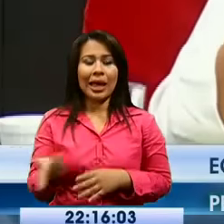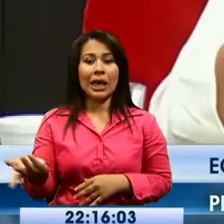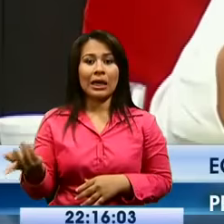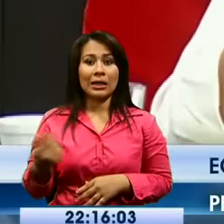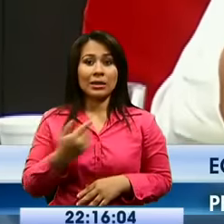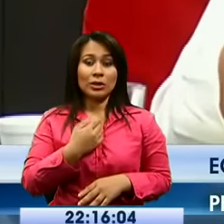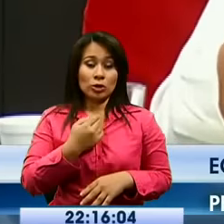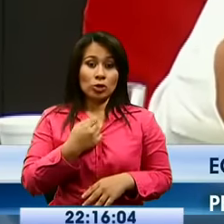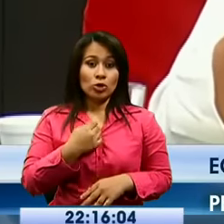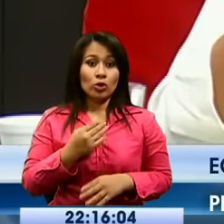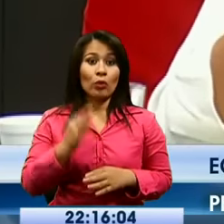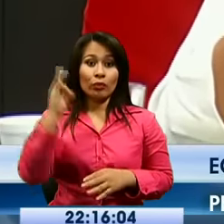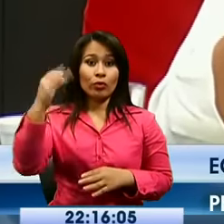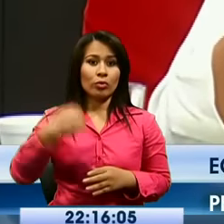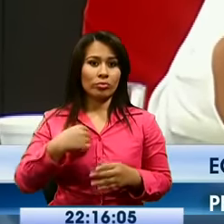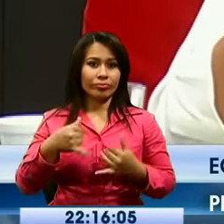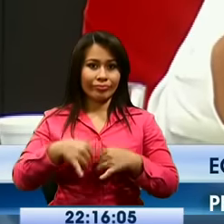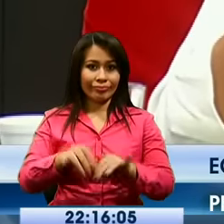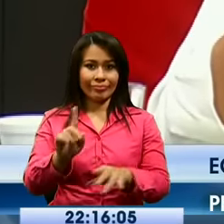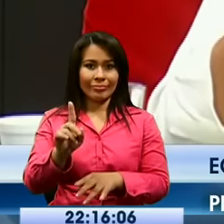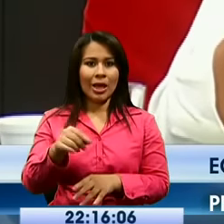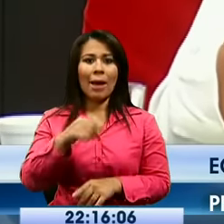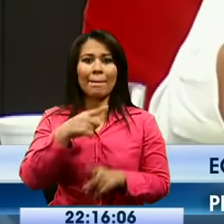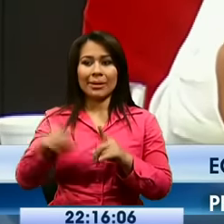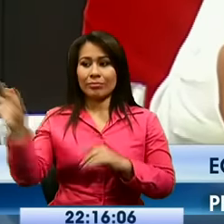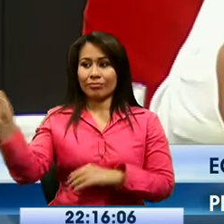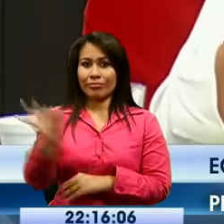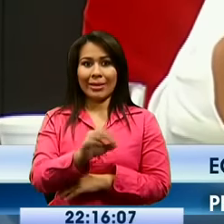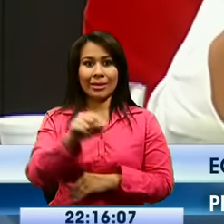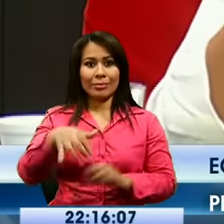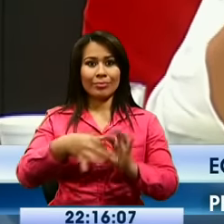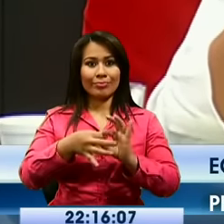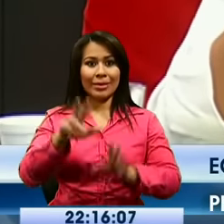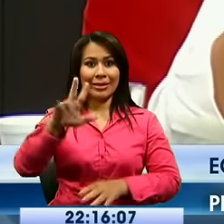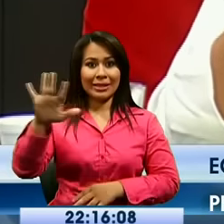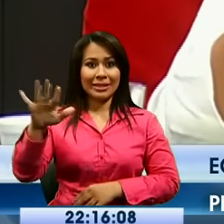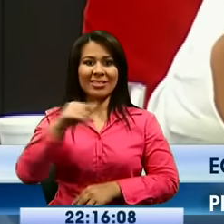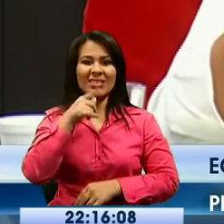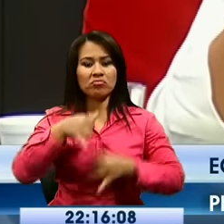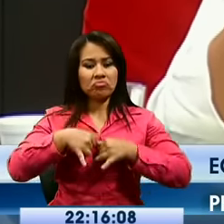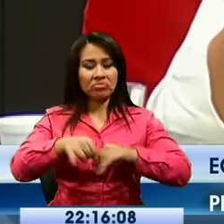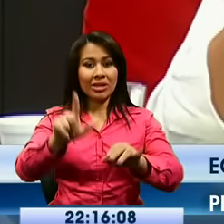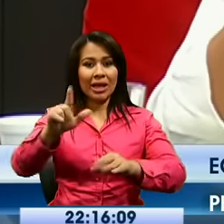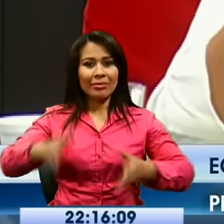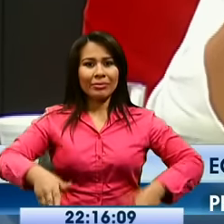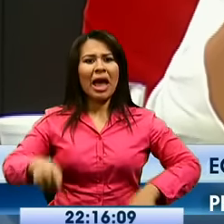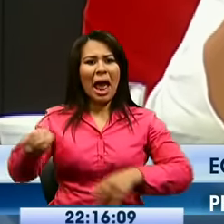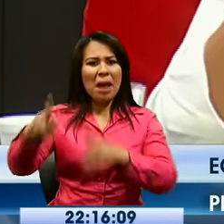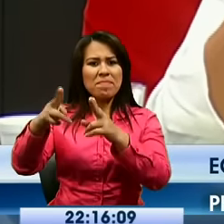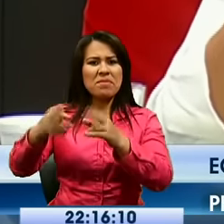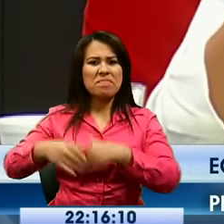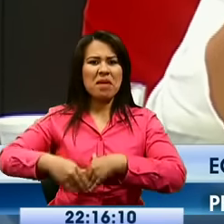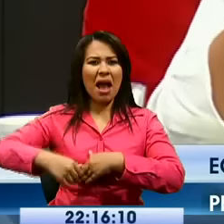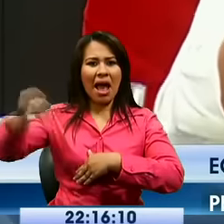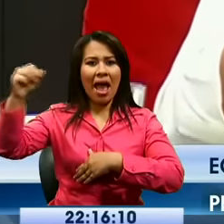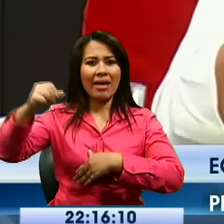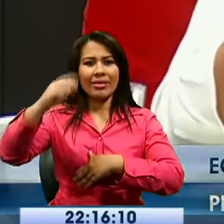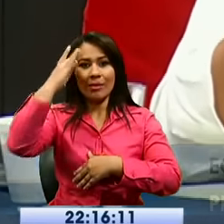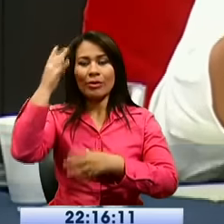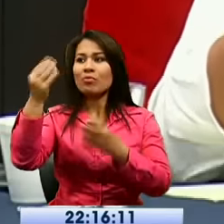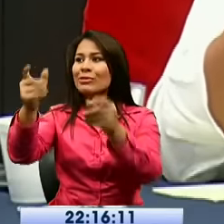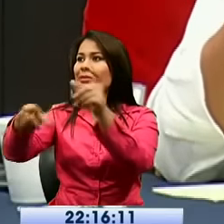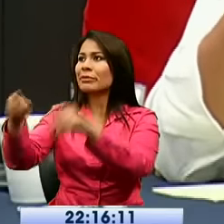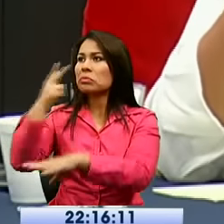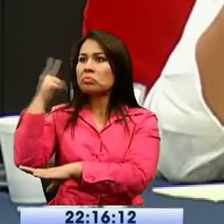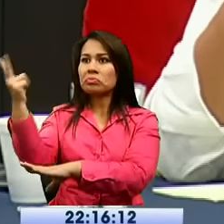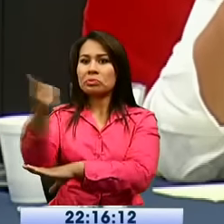si las elecciones fueran mañana, ganaríamos en una sola vuelta la presidencia de la República y ganaríamos mayoría absoluta en la asamblea. Eso dice la encuesta,